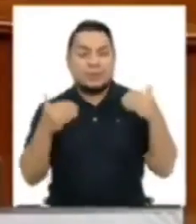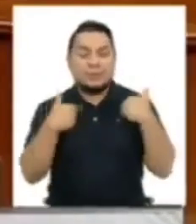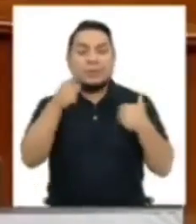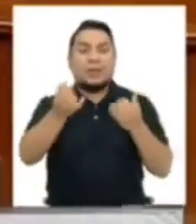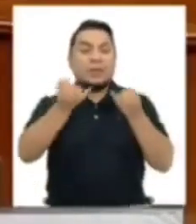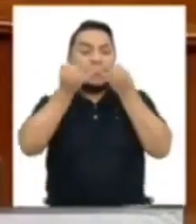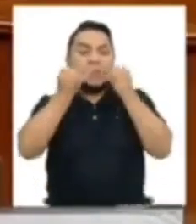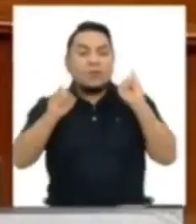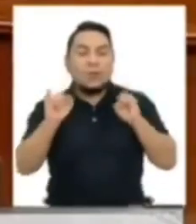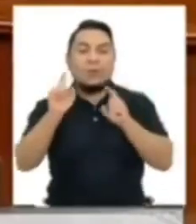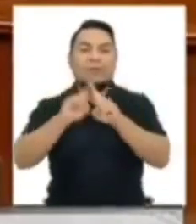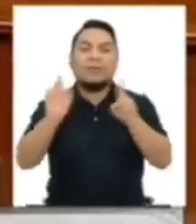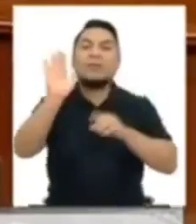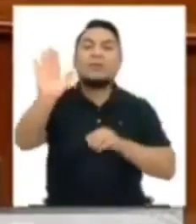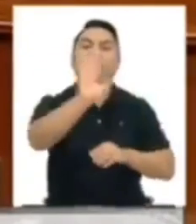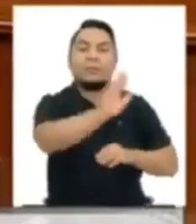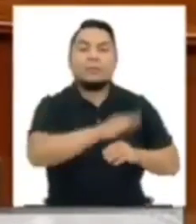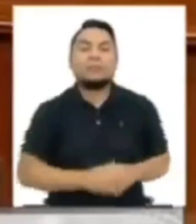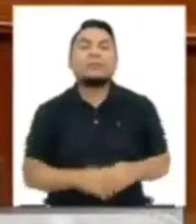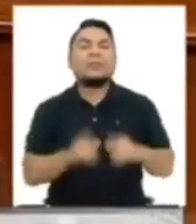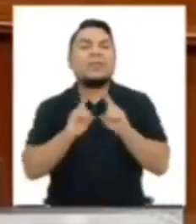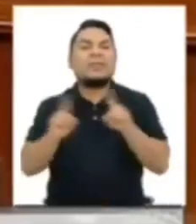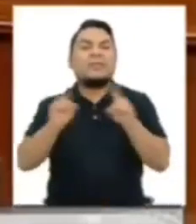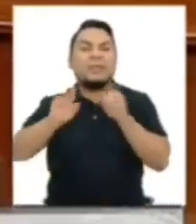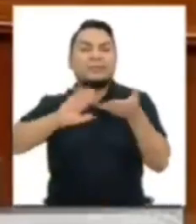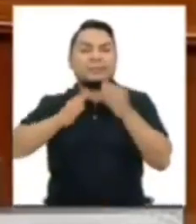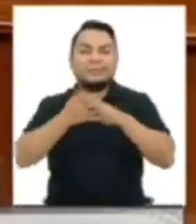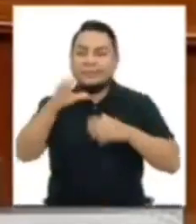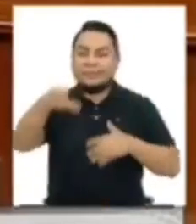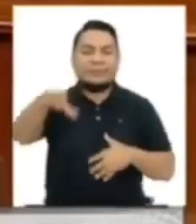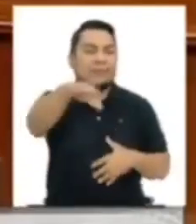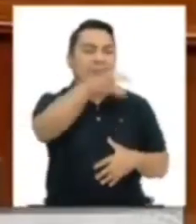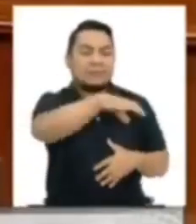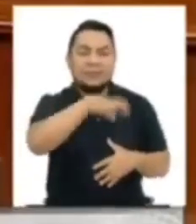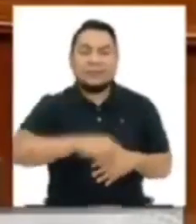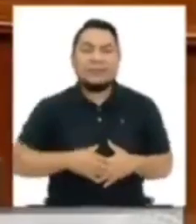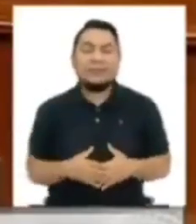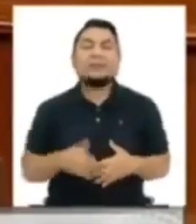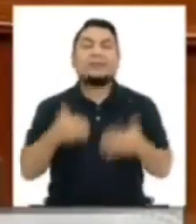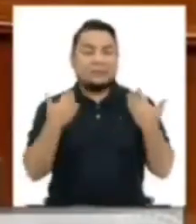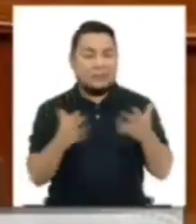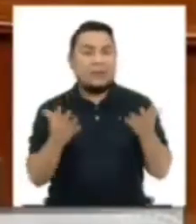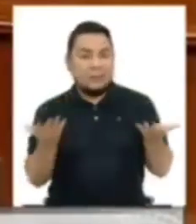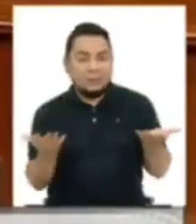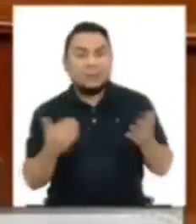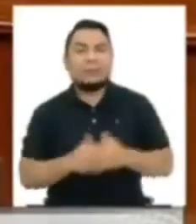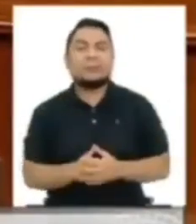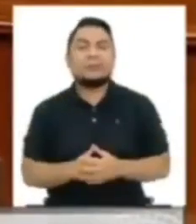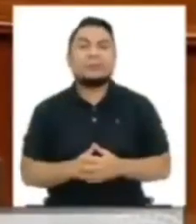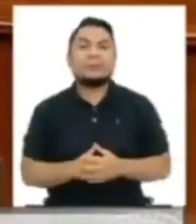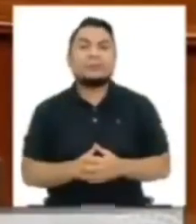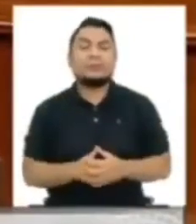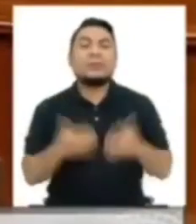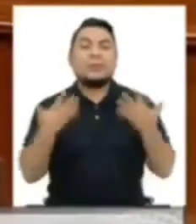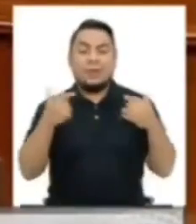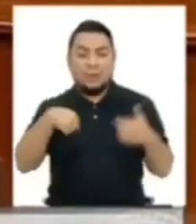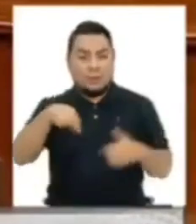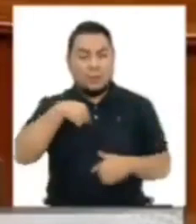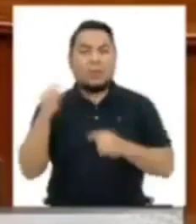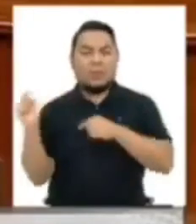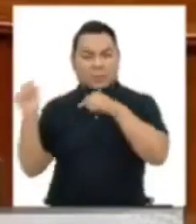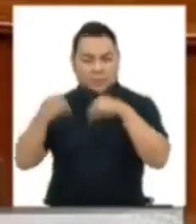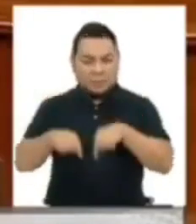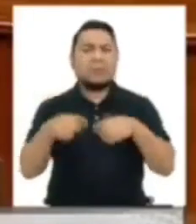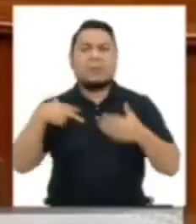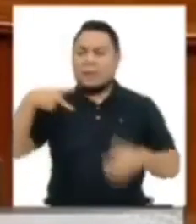idioma, de diferentes sectores, y hemos venido